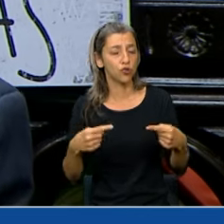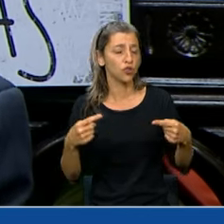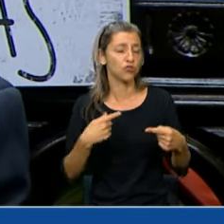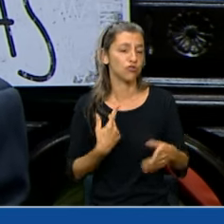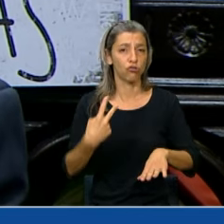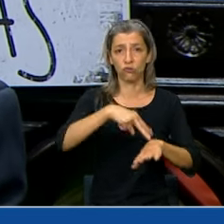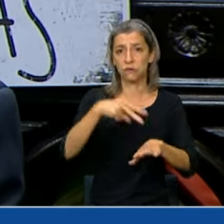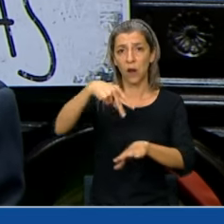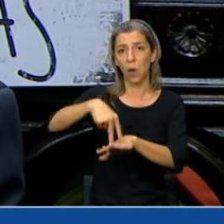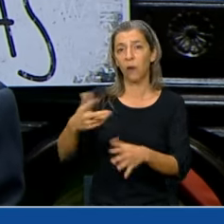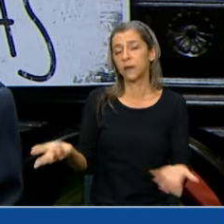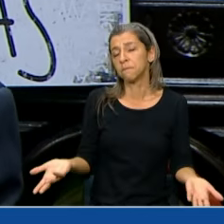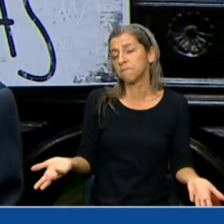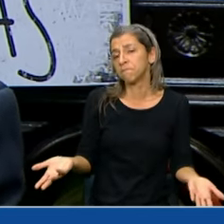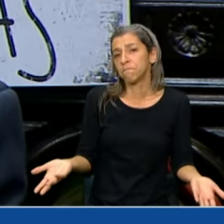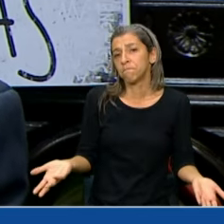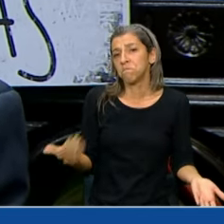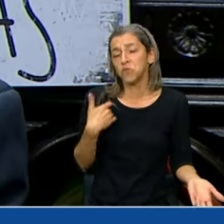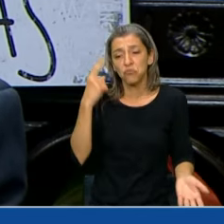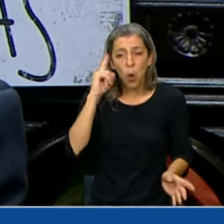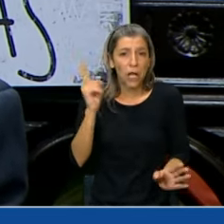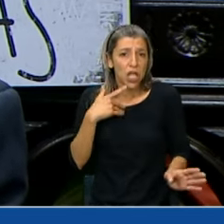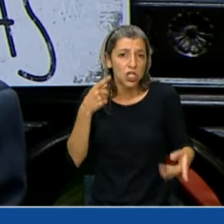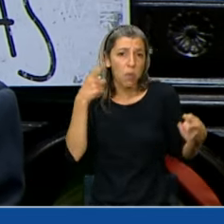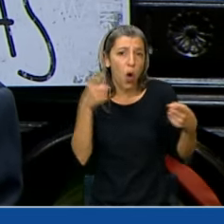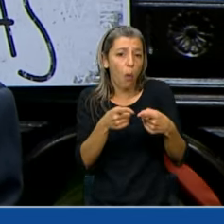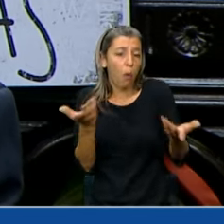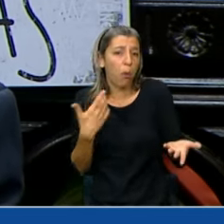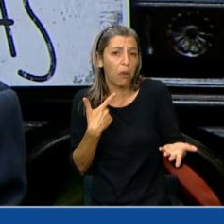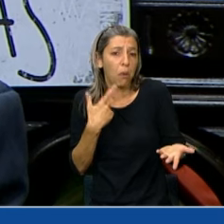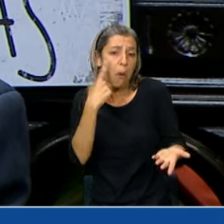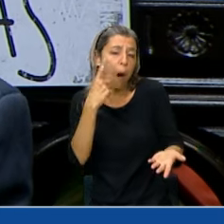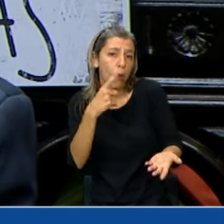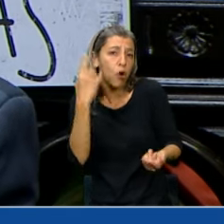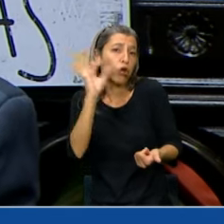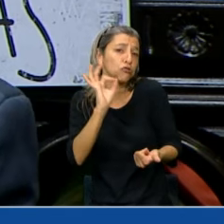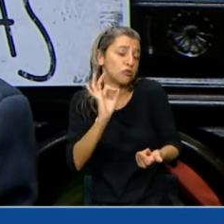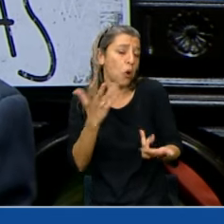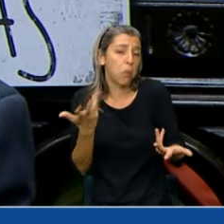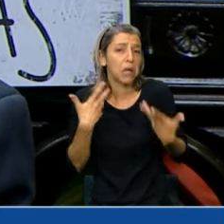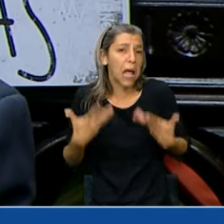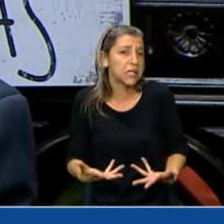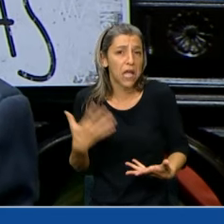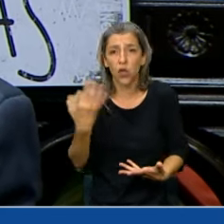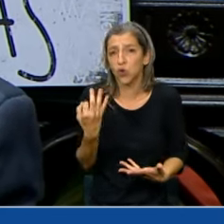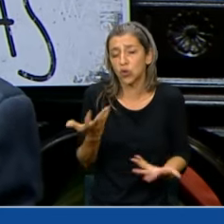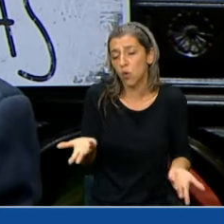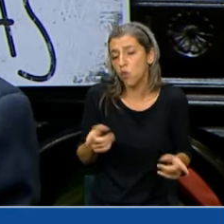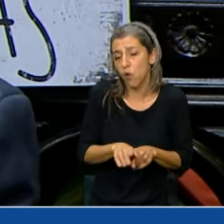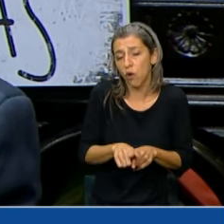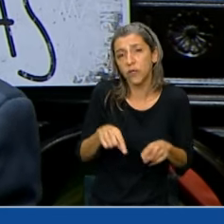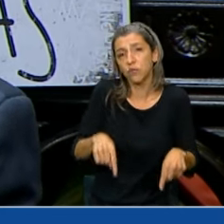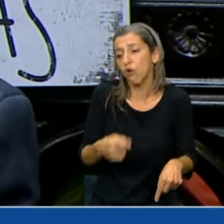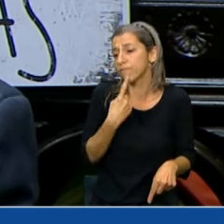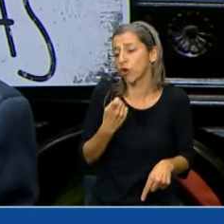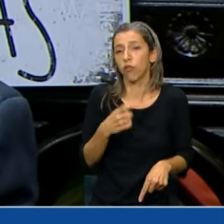momento no le adjudico ninguna intencionalidad probablemente se sentían cansados de este lado hoy también ocurrió lo mismo y